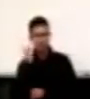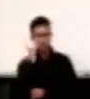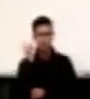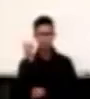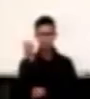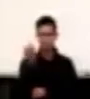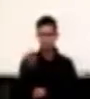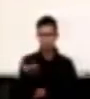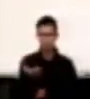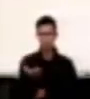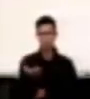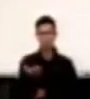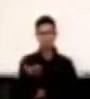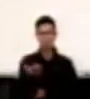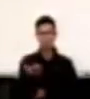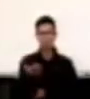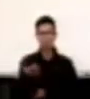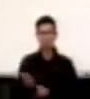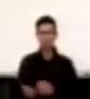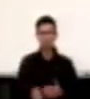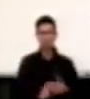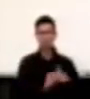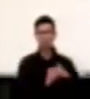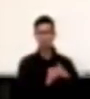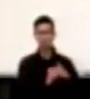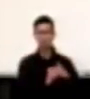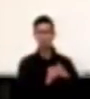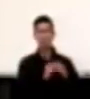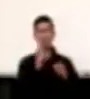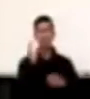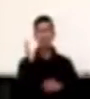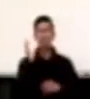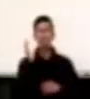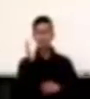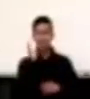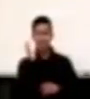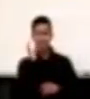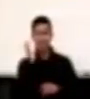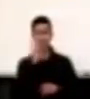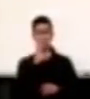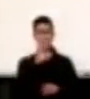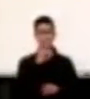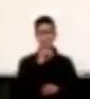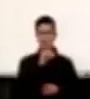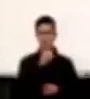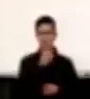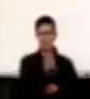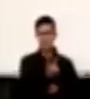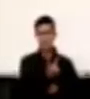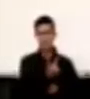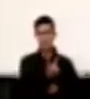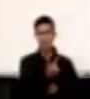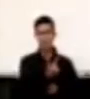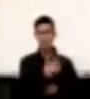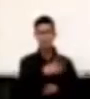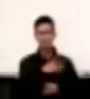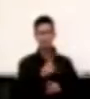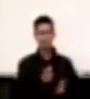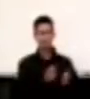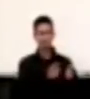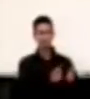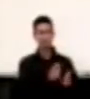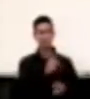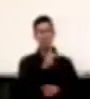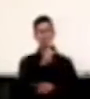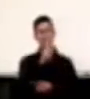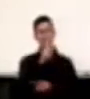escenario interesante, la instalación de esa famosa Cámara de Diputados del 97, en la cual, por cierto, también estuvo Porfirio Muñoz Ledo